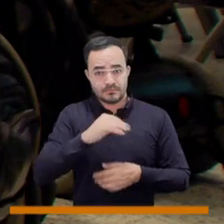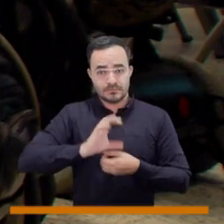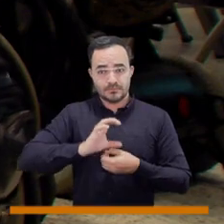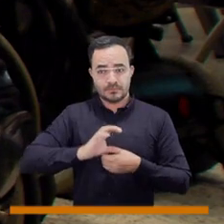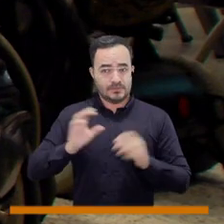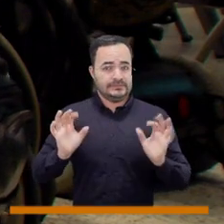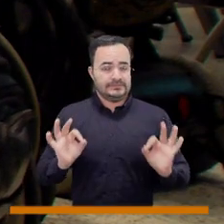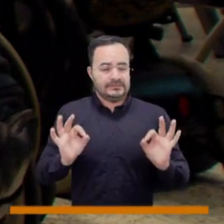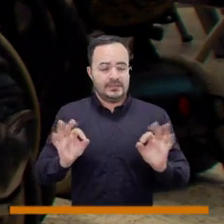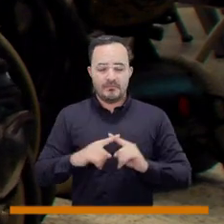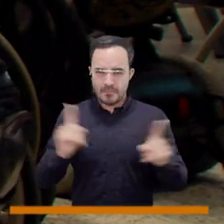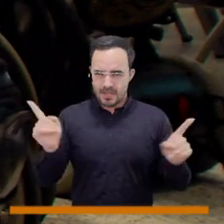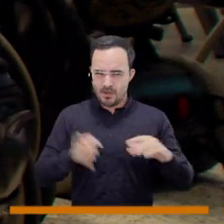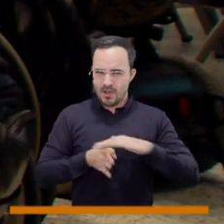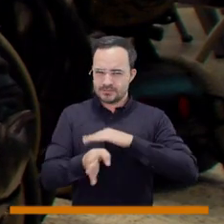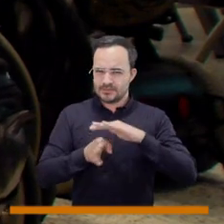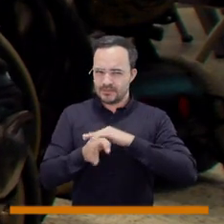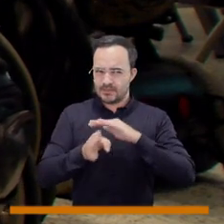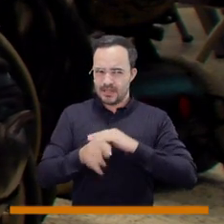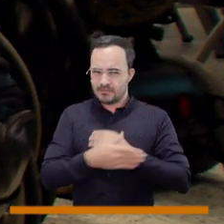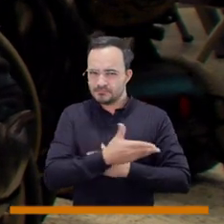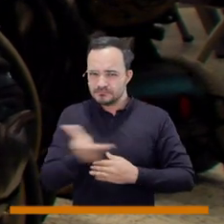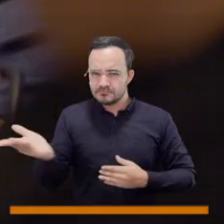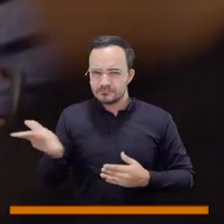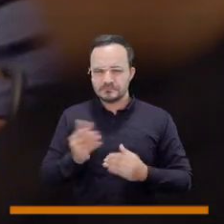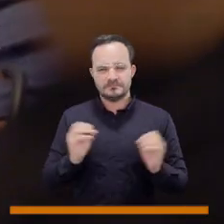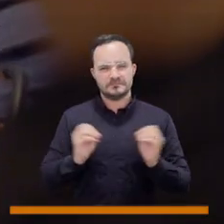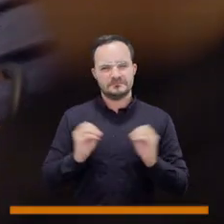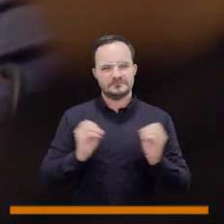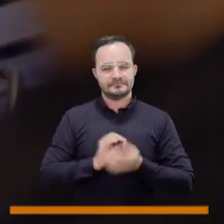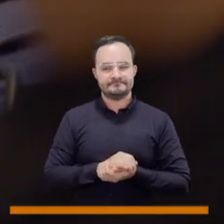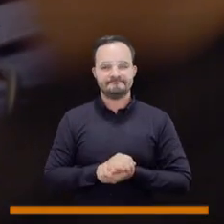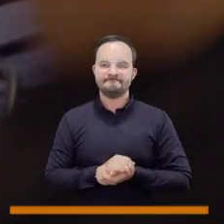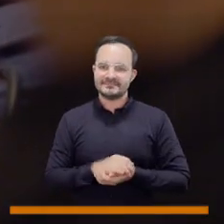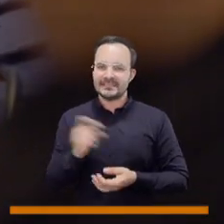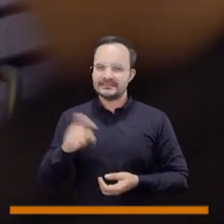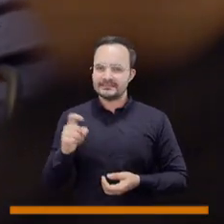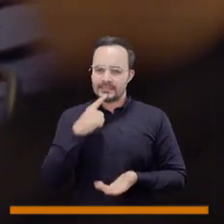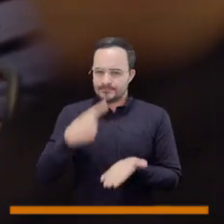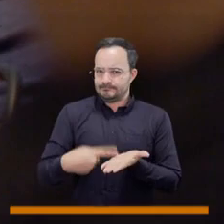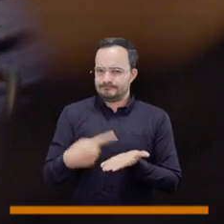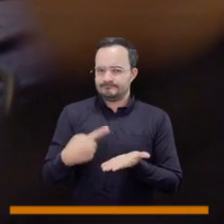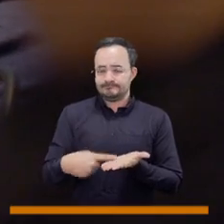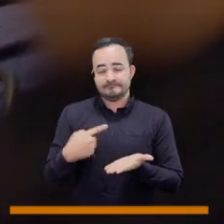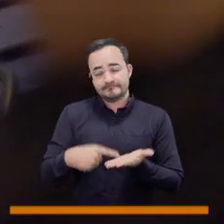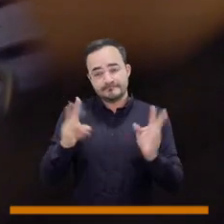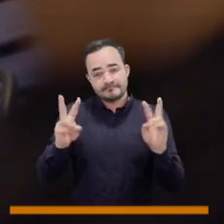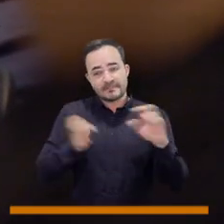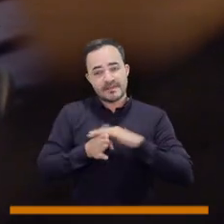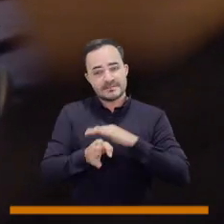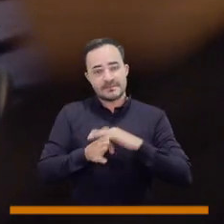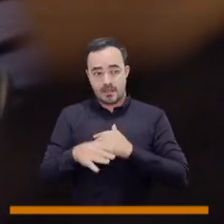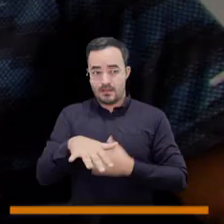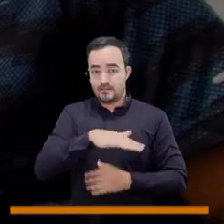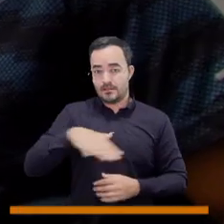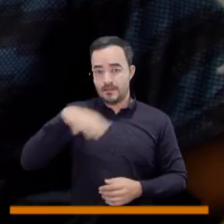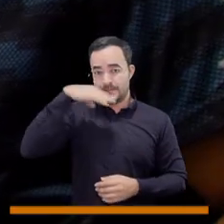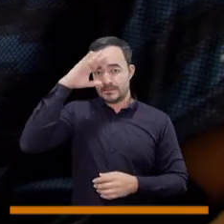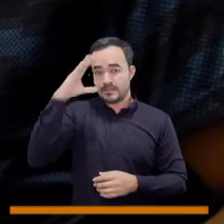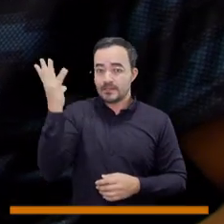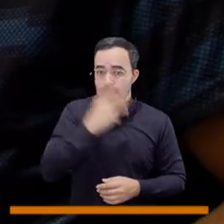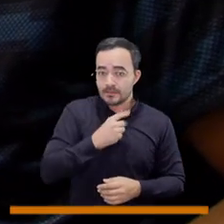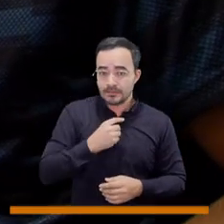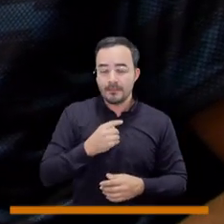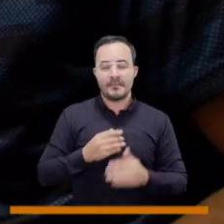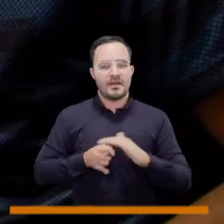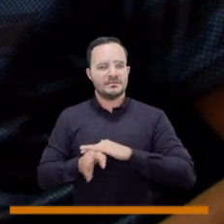pero no en una ciudad, accesible, y eso hay que pues traerlo a la mesa también. Es una ciudad hermosa,